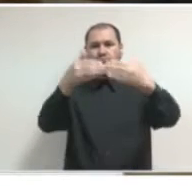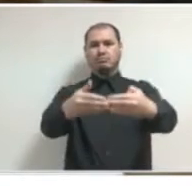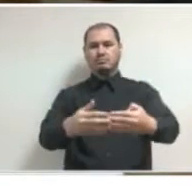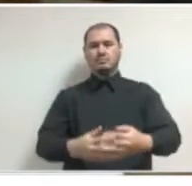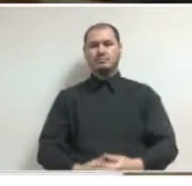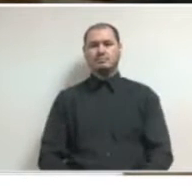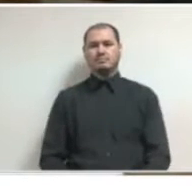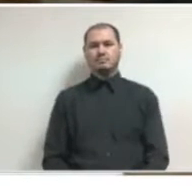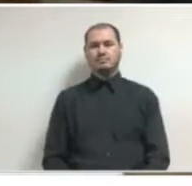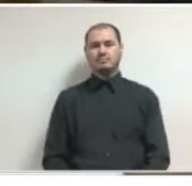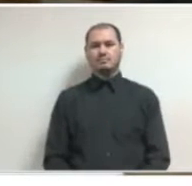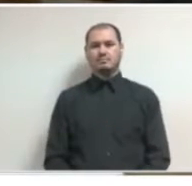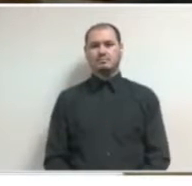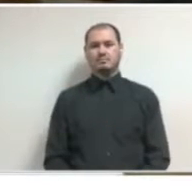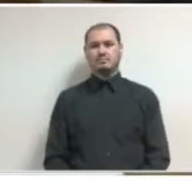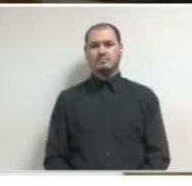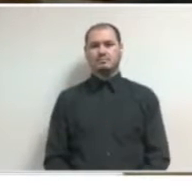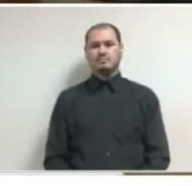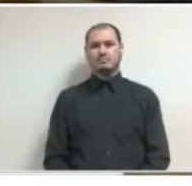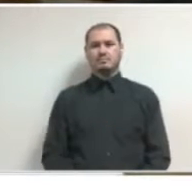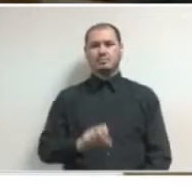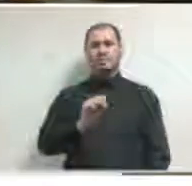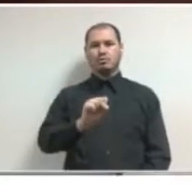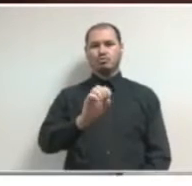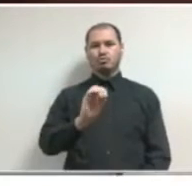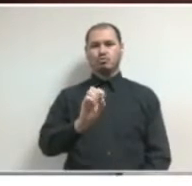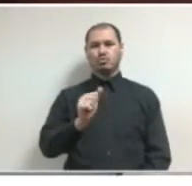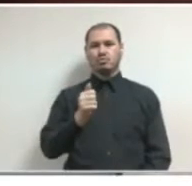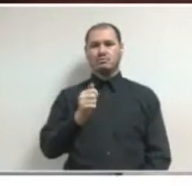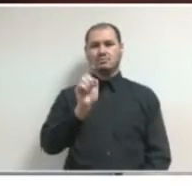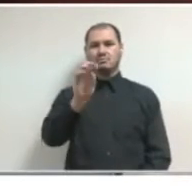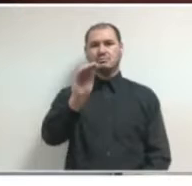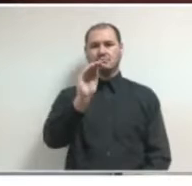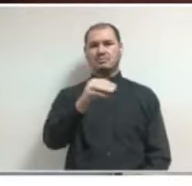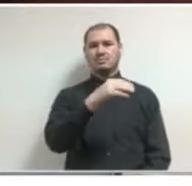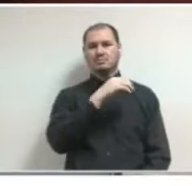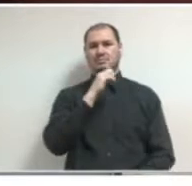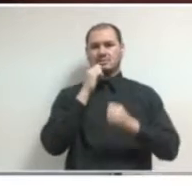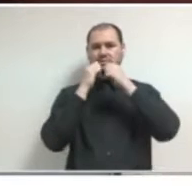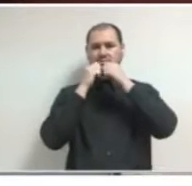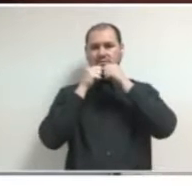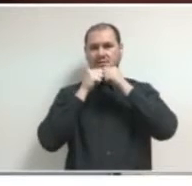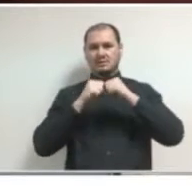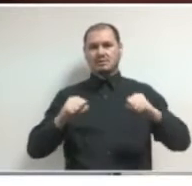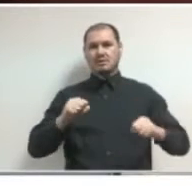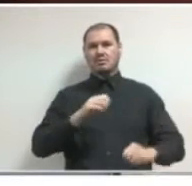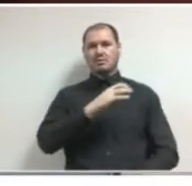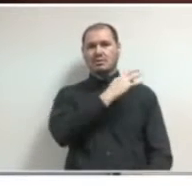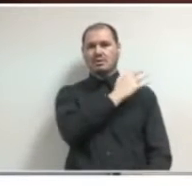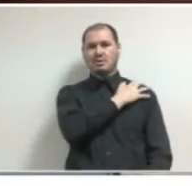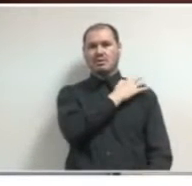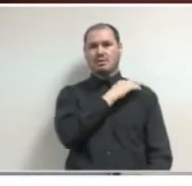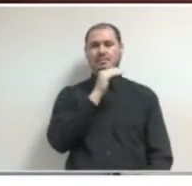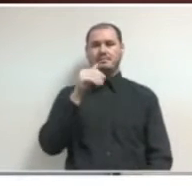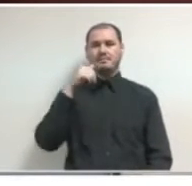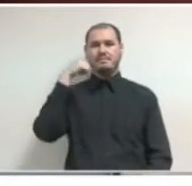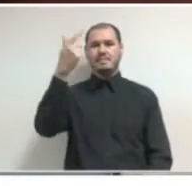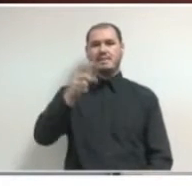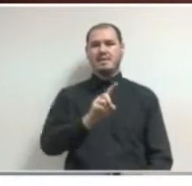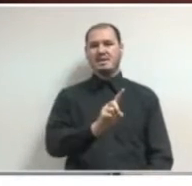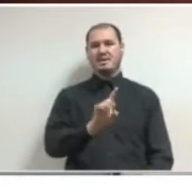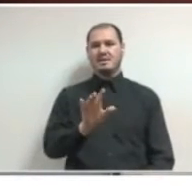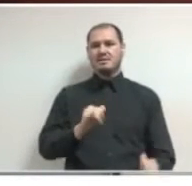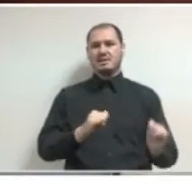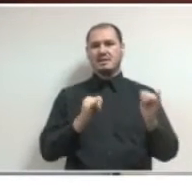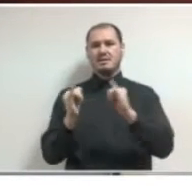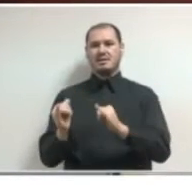Asá Mieta. Amo voto de Moraisa. 15 días, por favor, postergamos el punto. 15 días de Pepe, doctor Sosa, y Catula Moña me emite